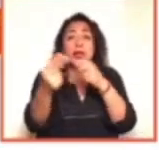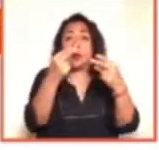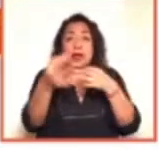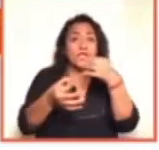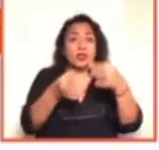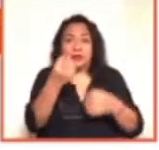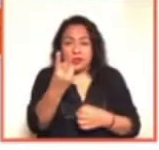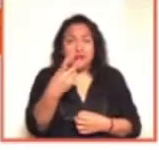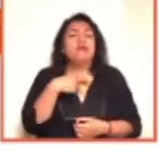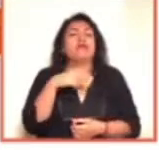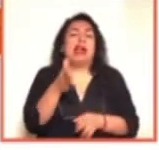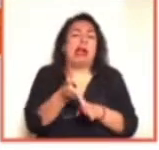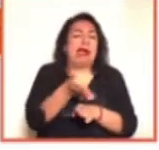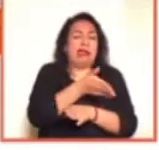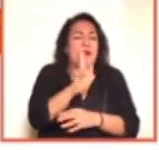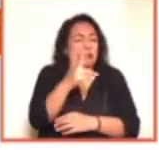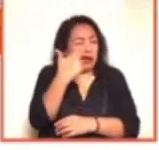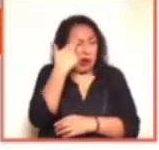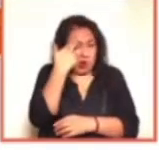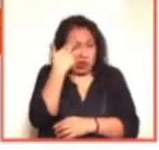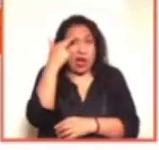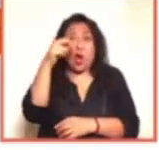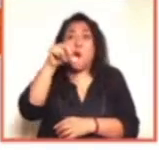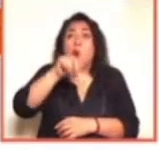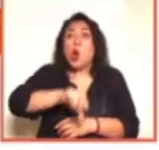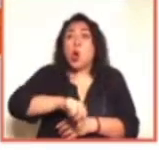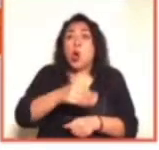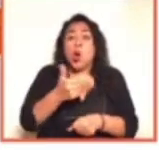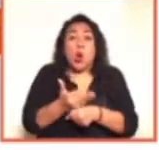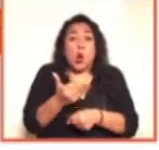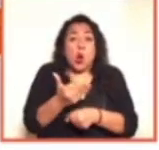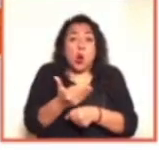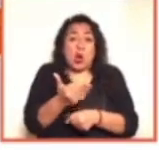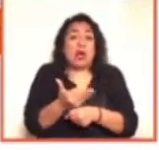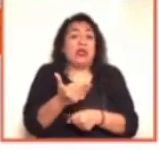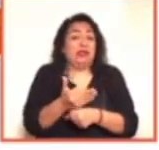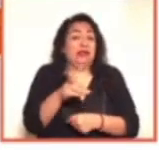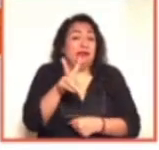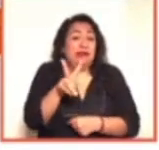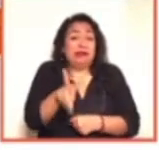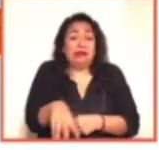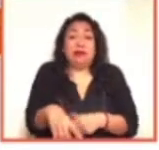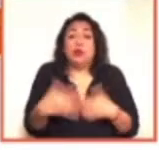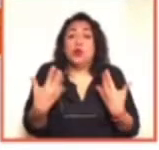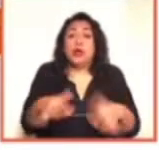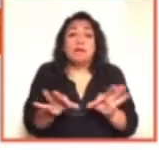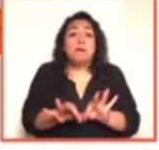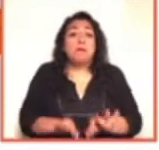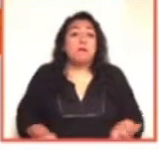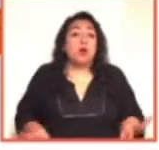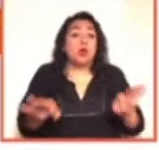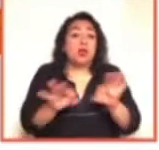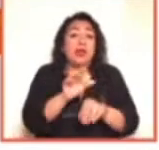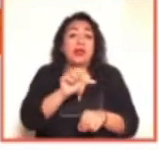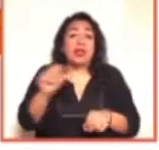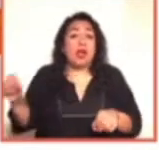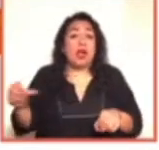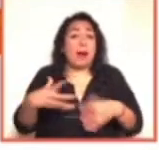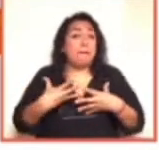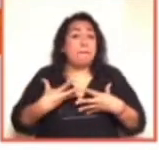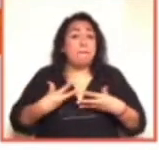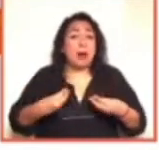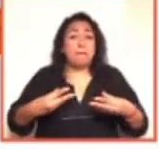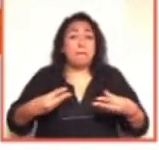eso, simplemente recordar, Laura, nos encontramos en un momento muy, muy importante de la pandemia, del contagio en nuestro